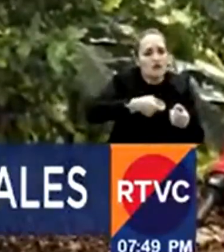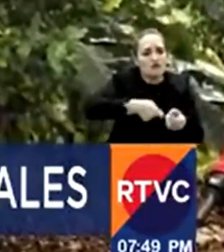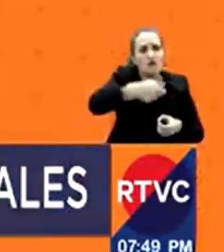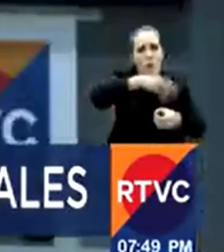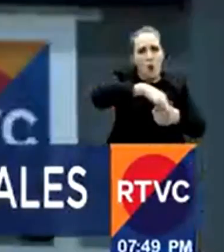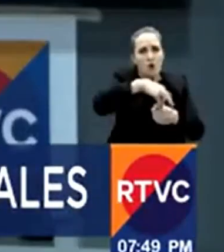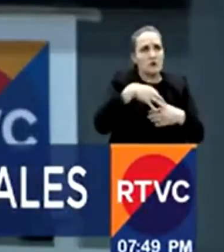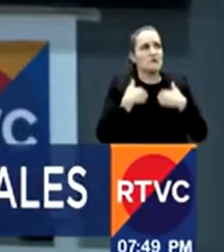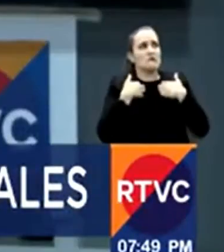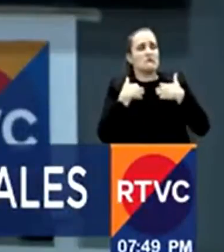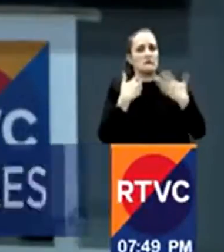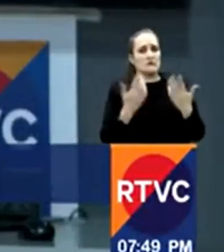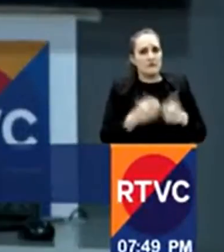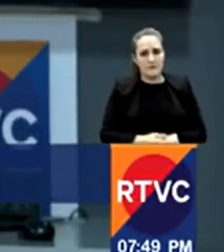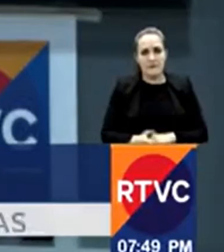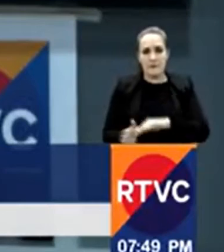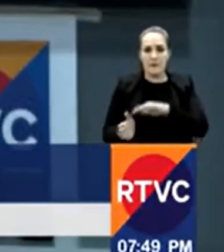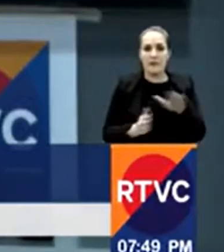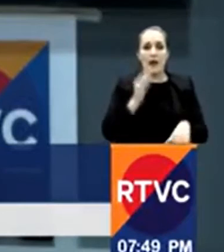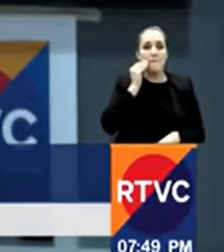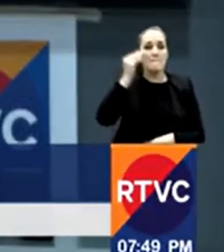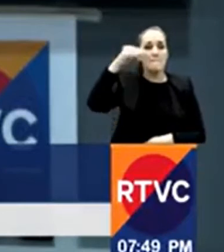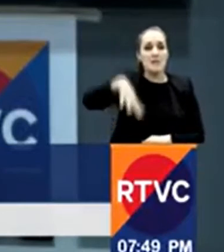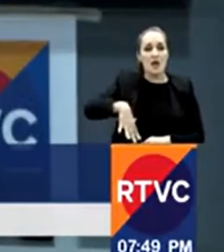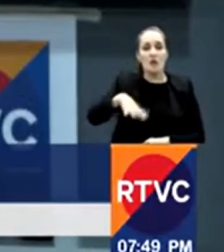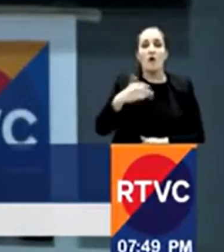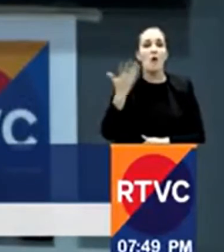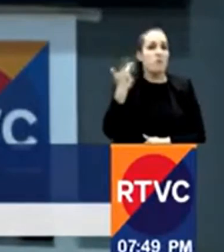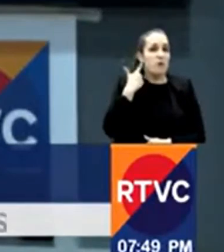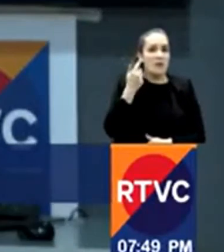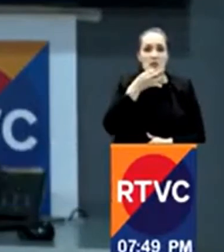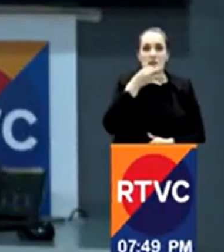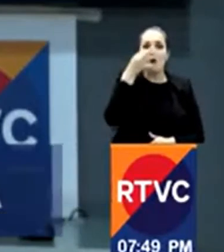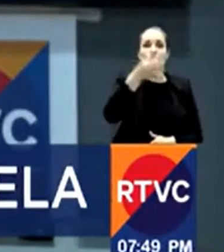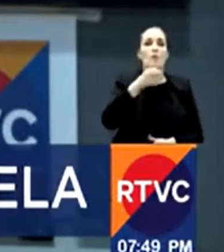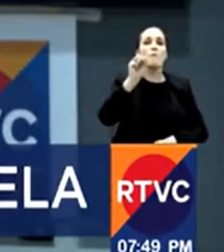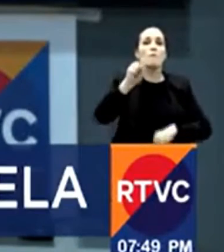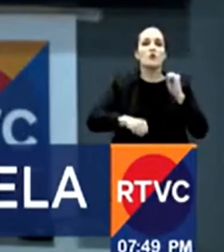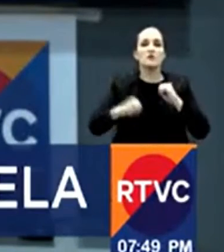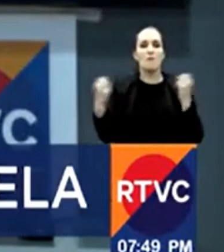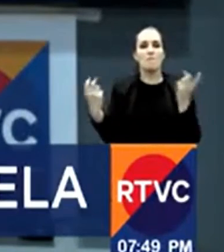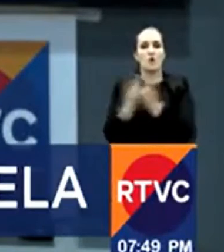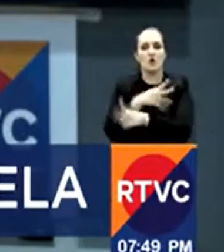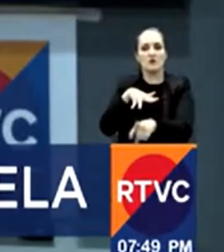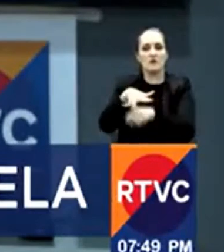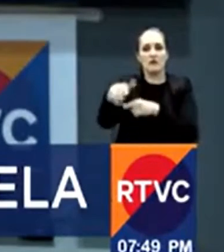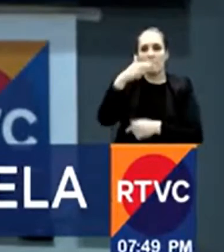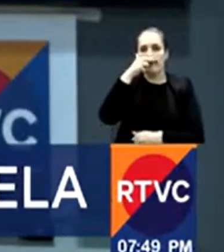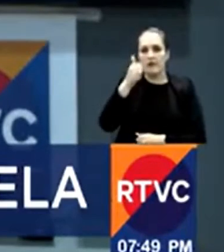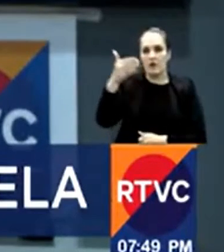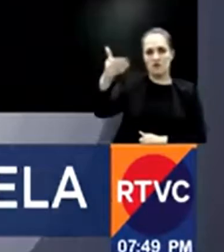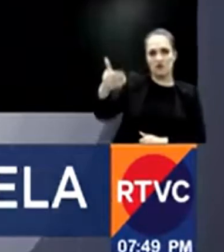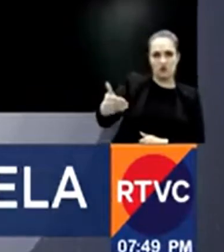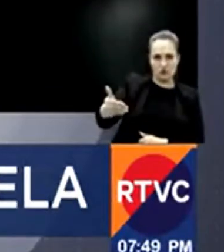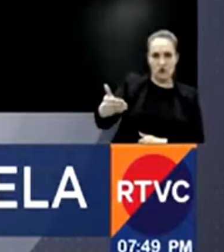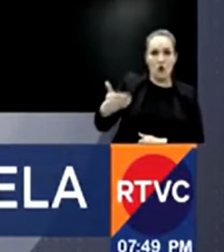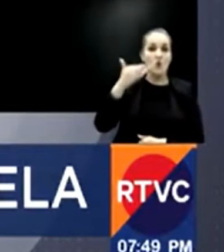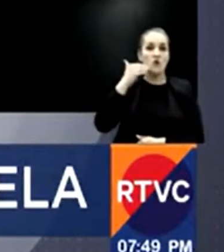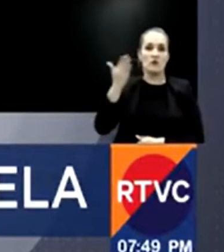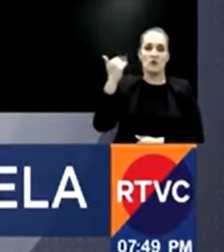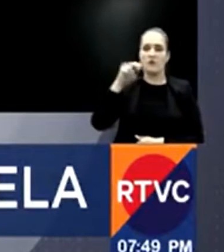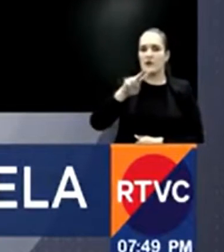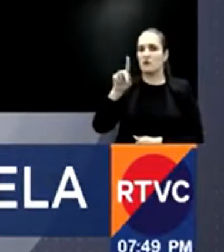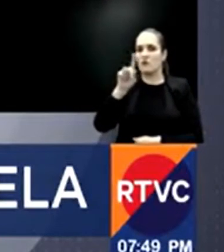de marzo. En Envigado se conoció una denuncia sobre un supuesto caso de violencia contra una menor de edad. Los hechos habrían ocurrido el pasado 21